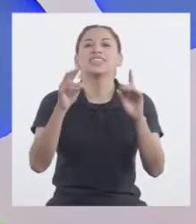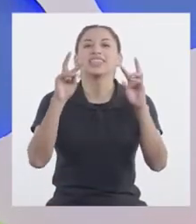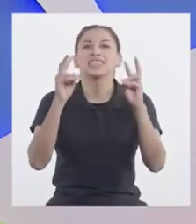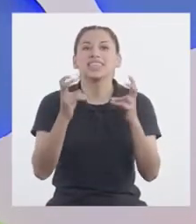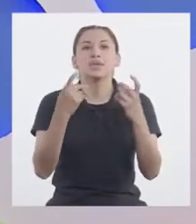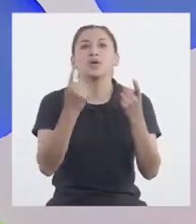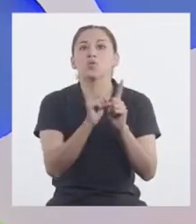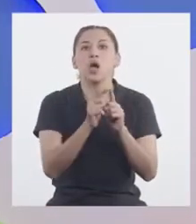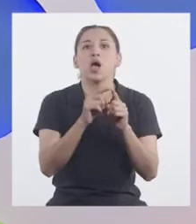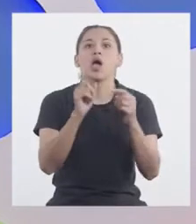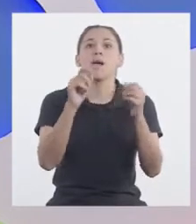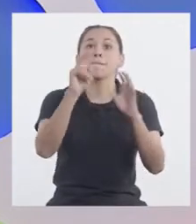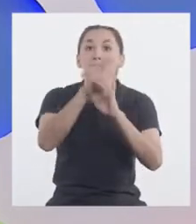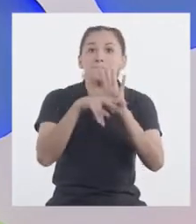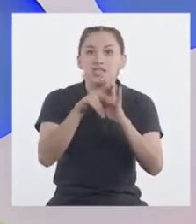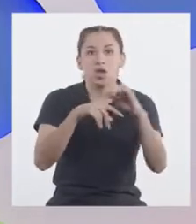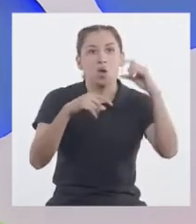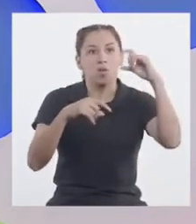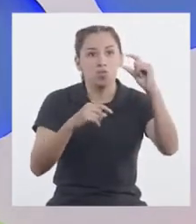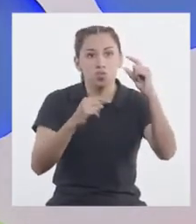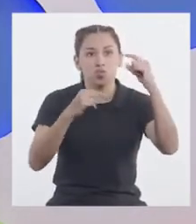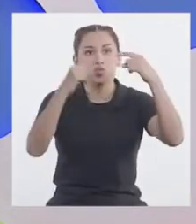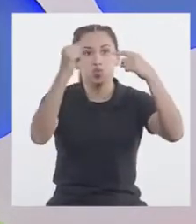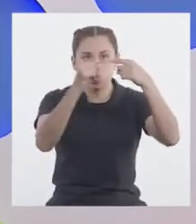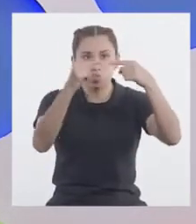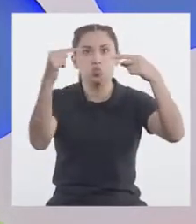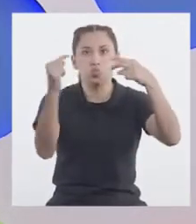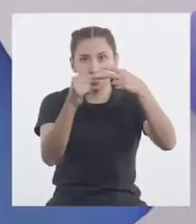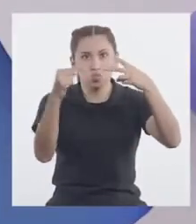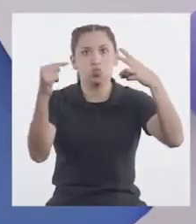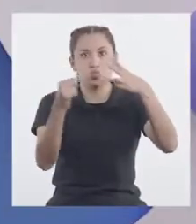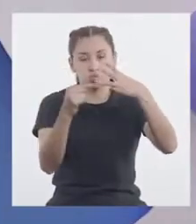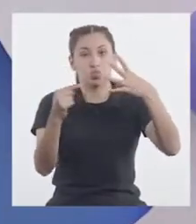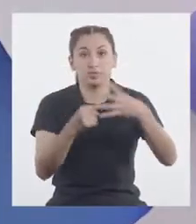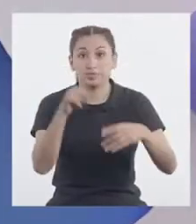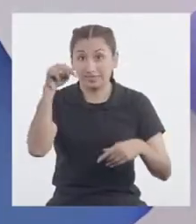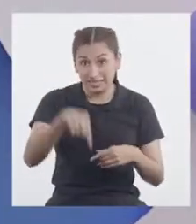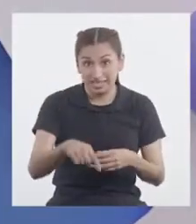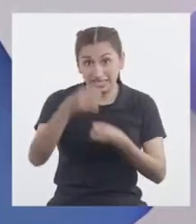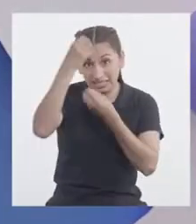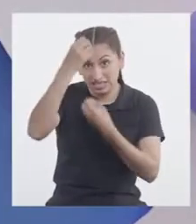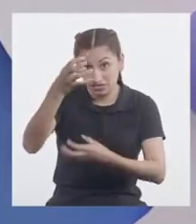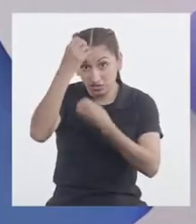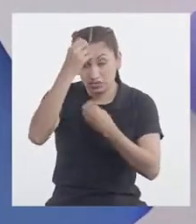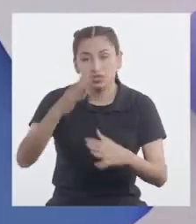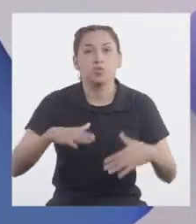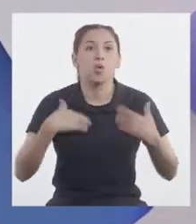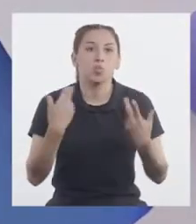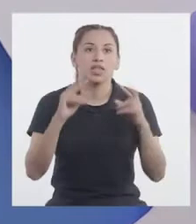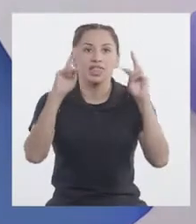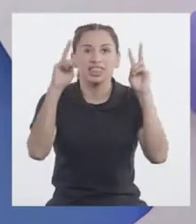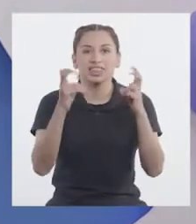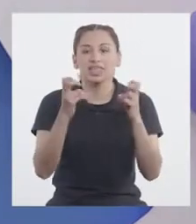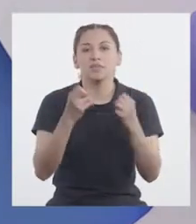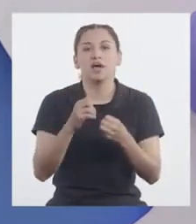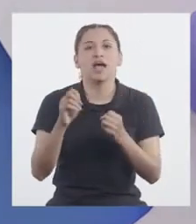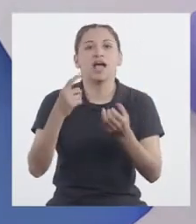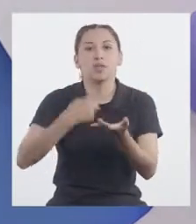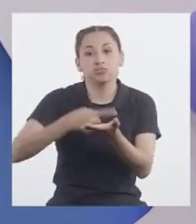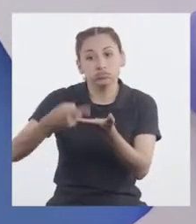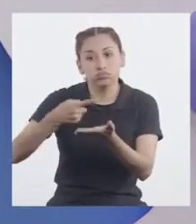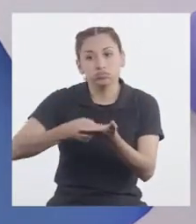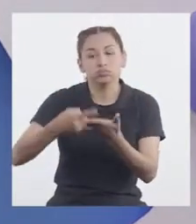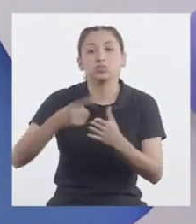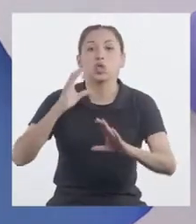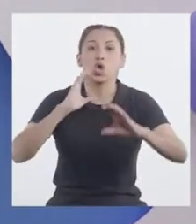de televisión en el sentido de que se hacen varios programas. Como lo nuestro sería un podcast informativo, podría basarse en el